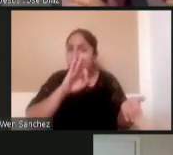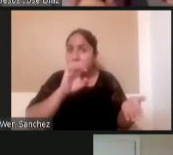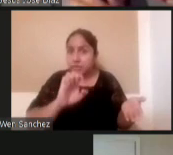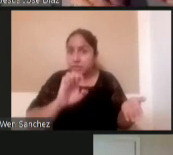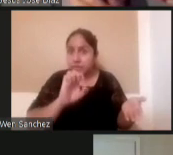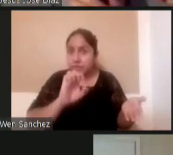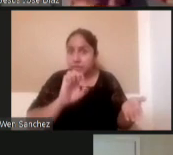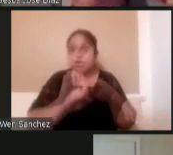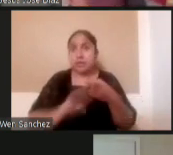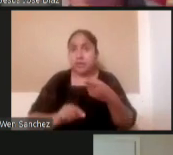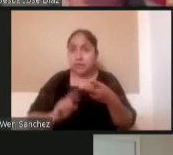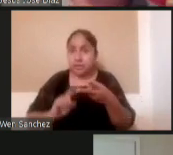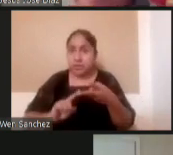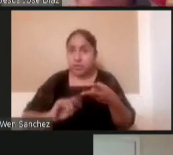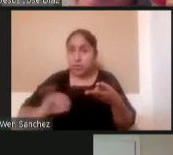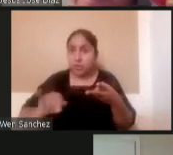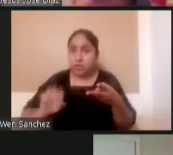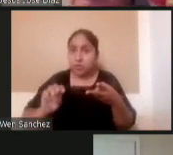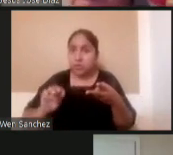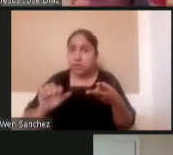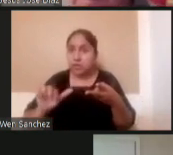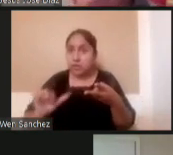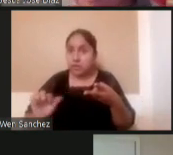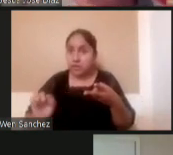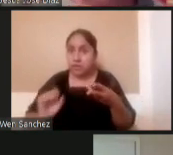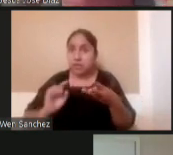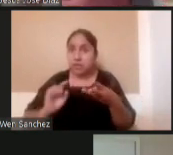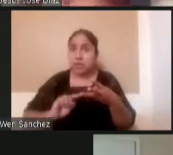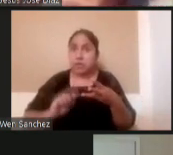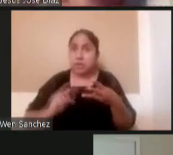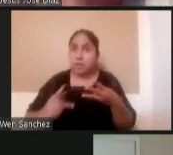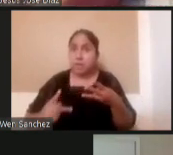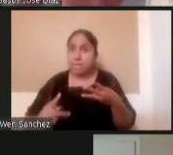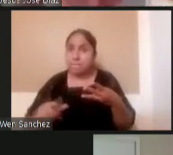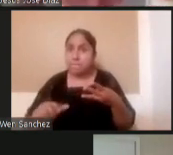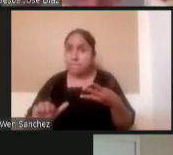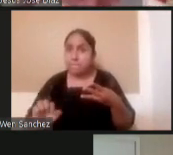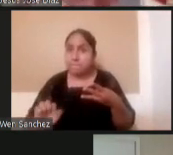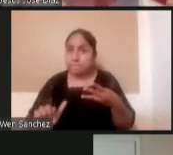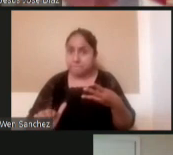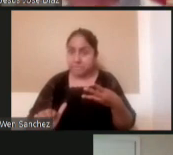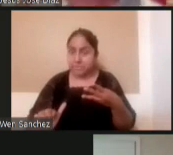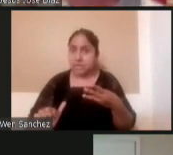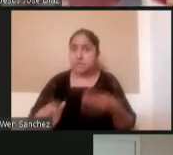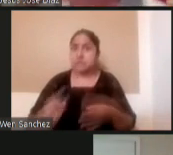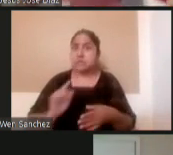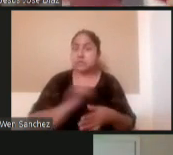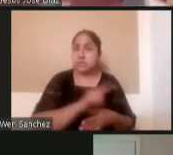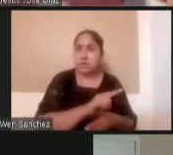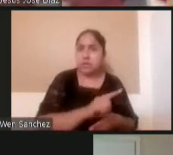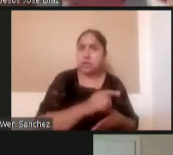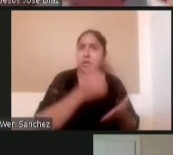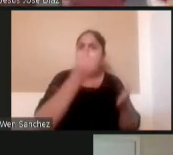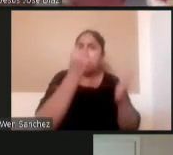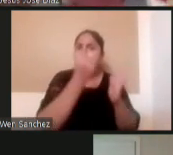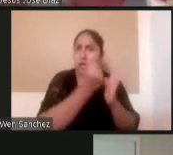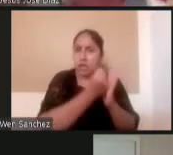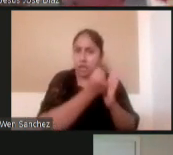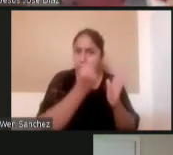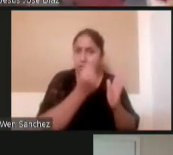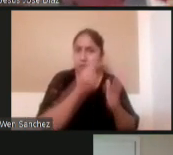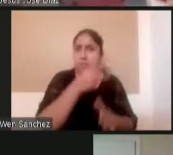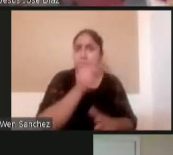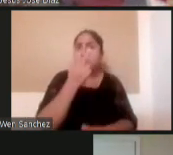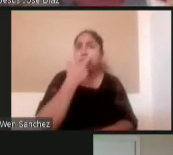Aguas y Depasa, donde la dependencia municipal autorizó. La respuesta fue que el padrón de usuarios no